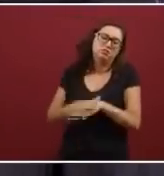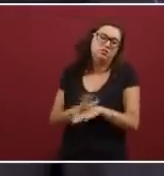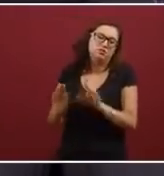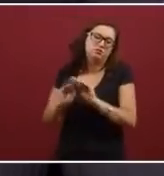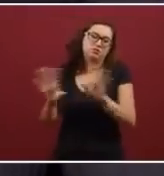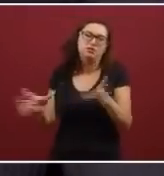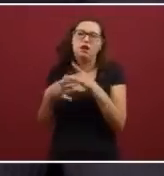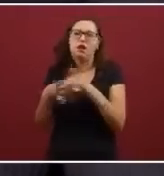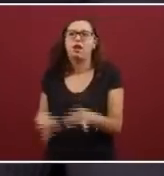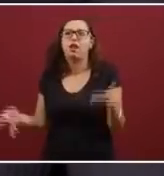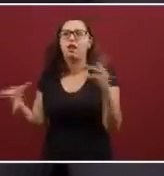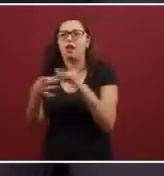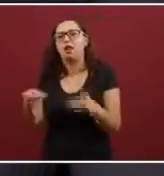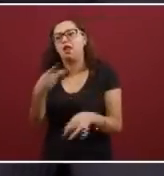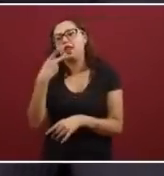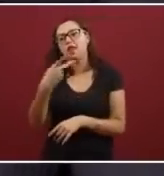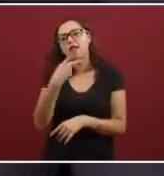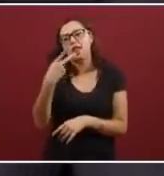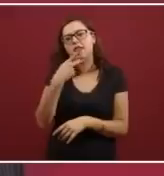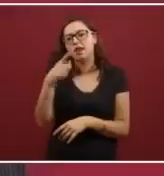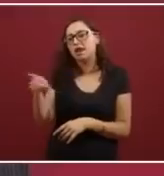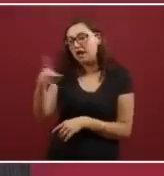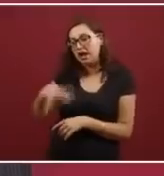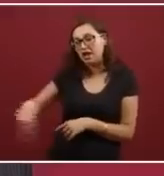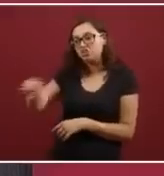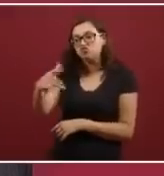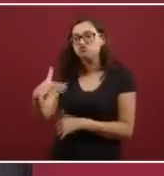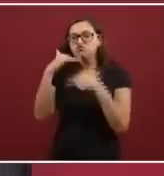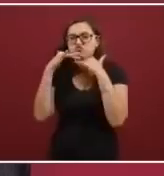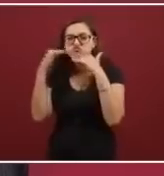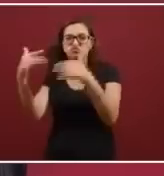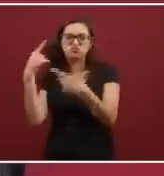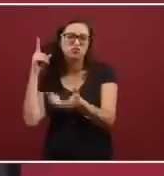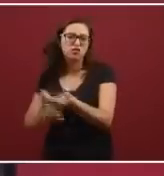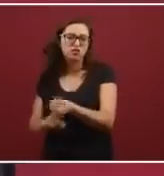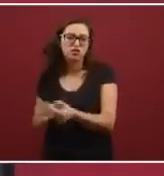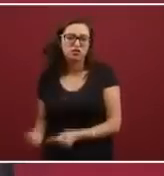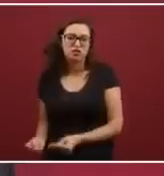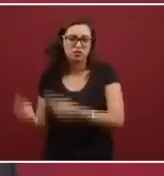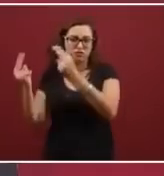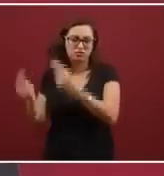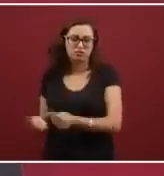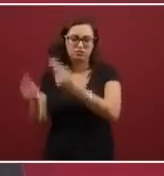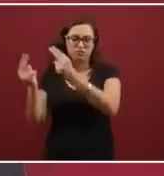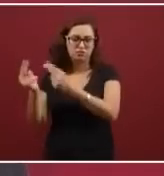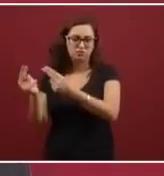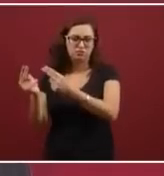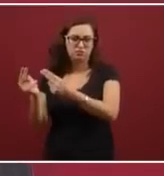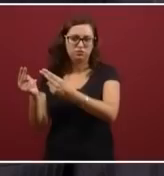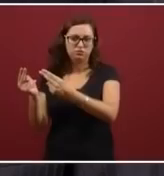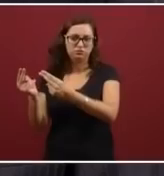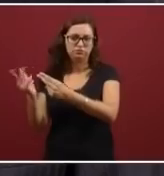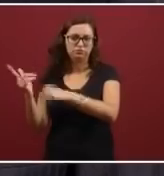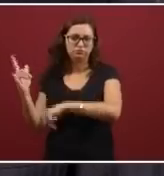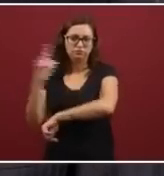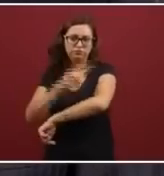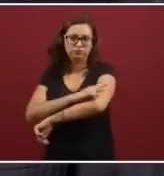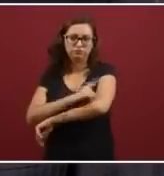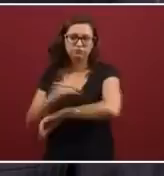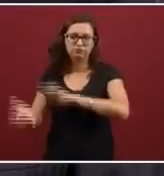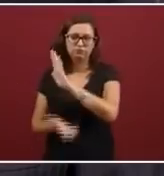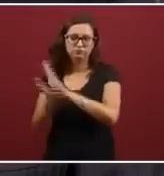no los corruptos que tenían el negocio de la construcción